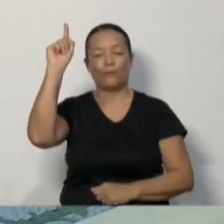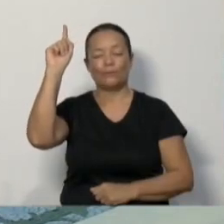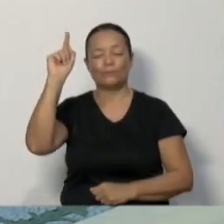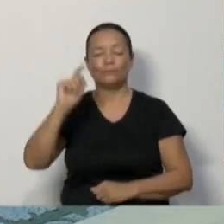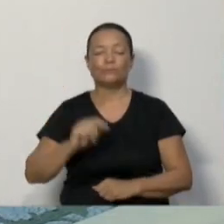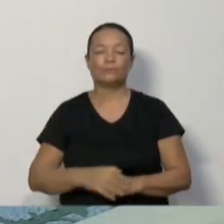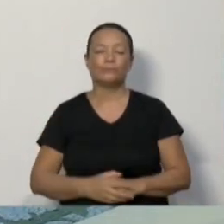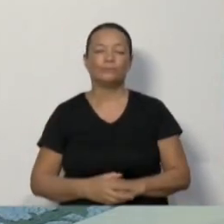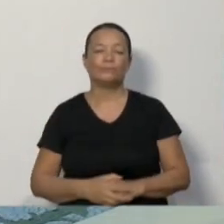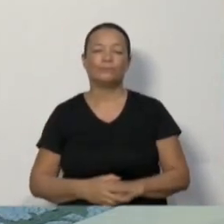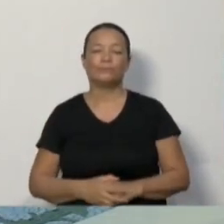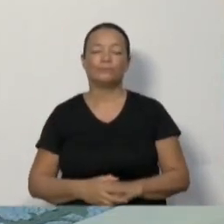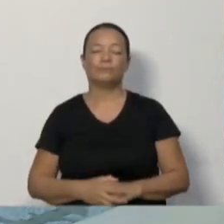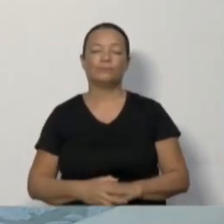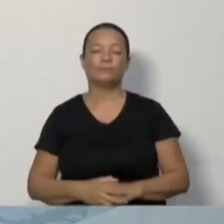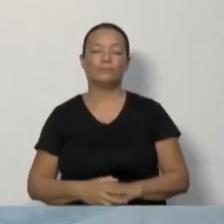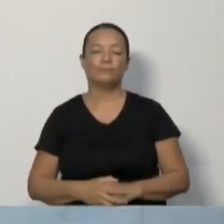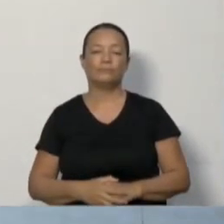en presencia